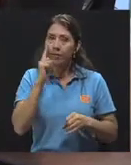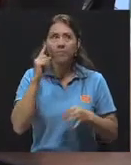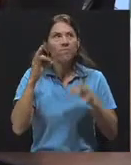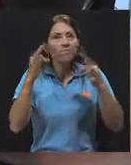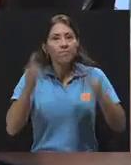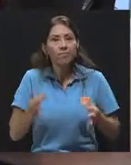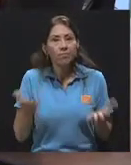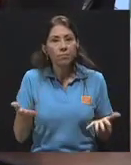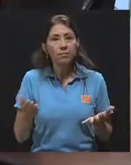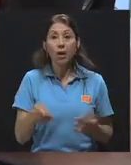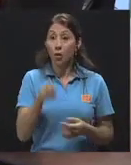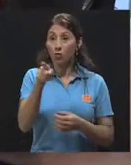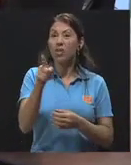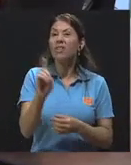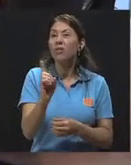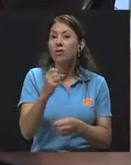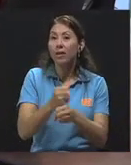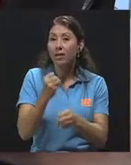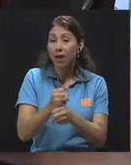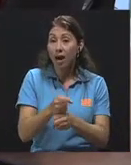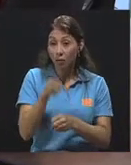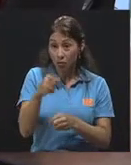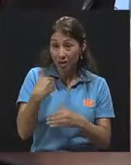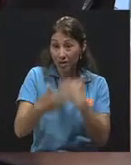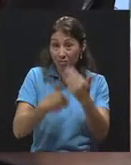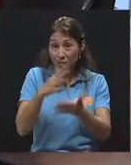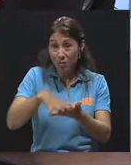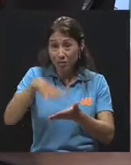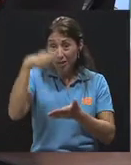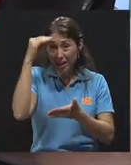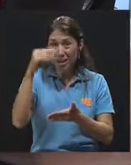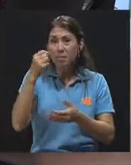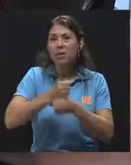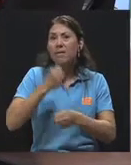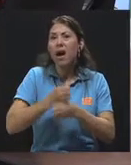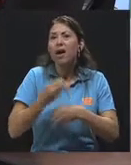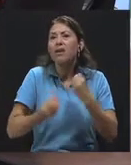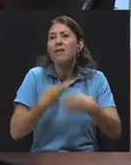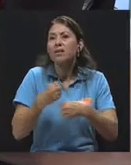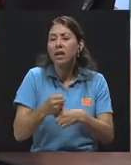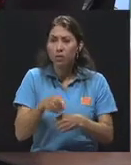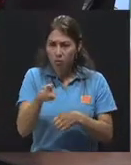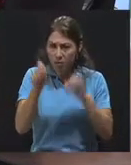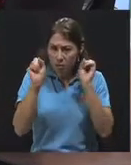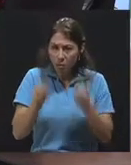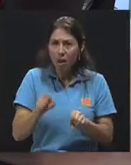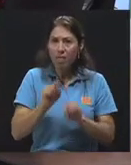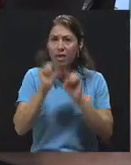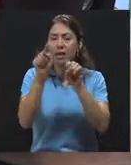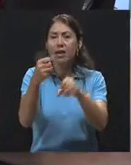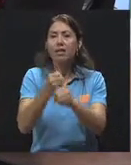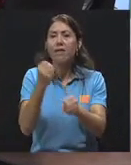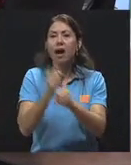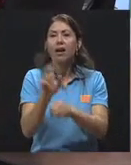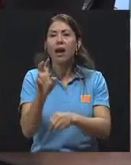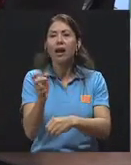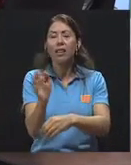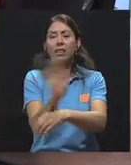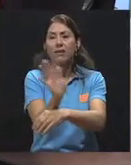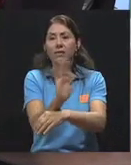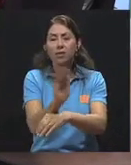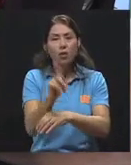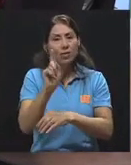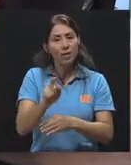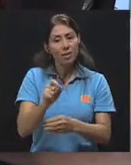dónde vas a trabajar? Vas a poder hacer esa película y todo, pero tenés que ser capaz de ir a trabajar a los canales, de hacer esto, de poder trabajar para alguien, de